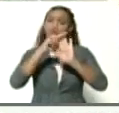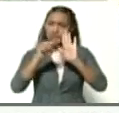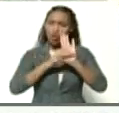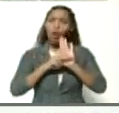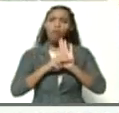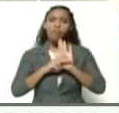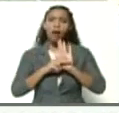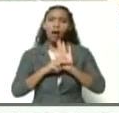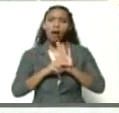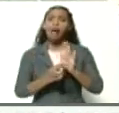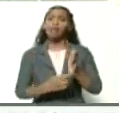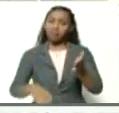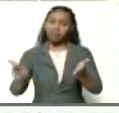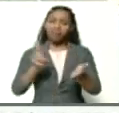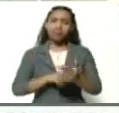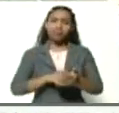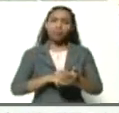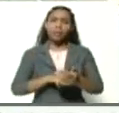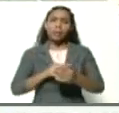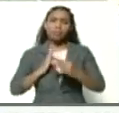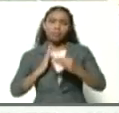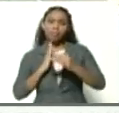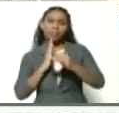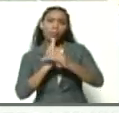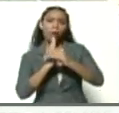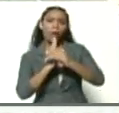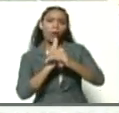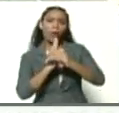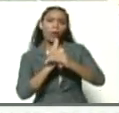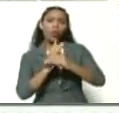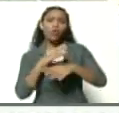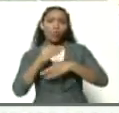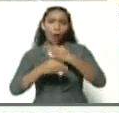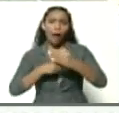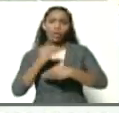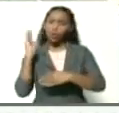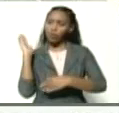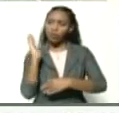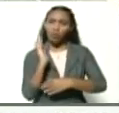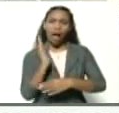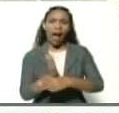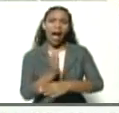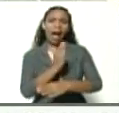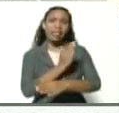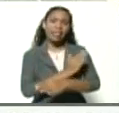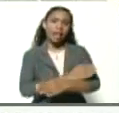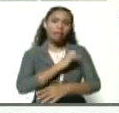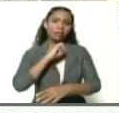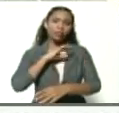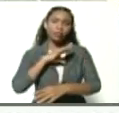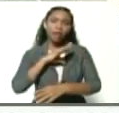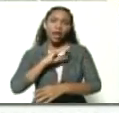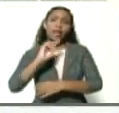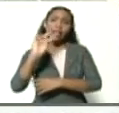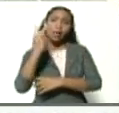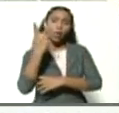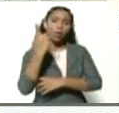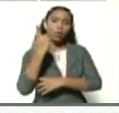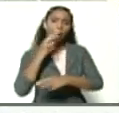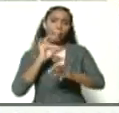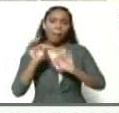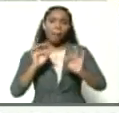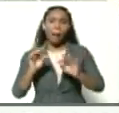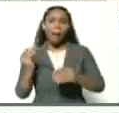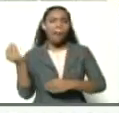reforzada, contener, como hemos hecho antes, ahora esta segunda ola,